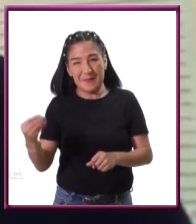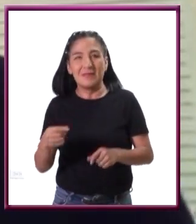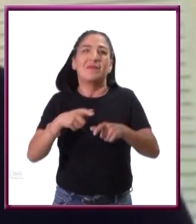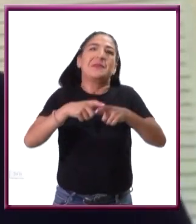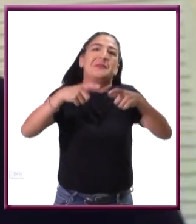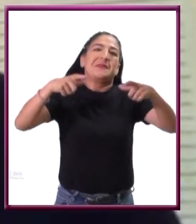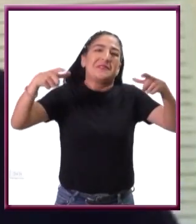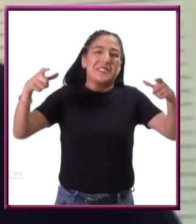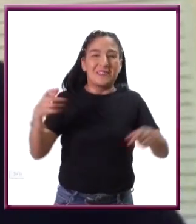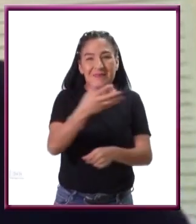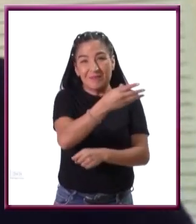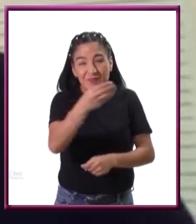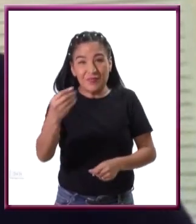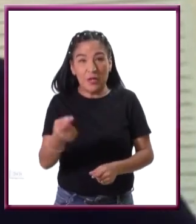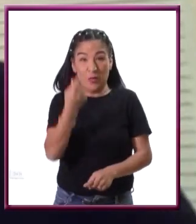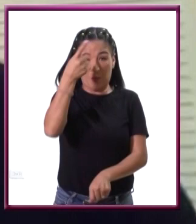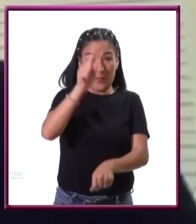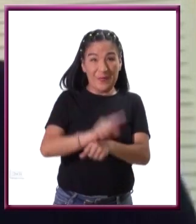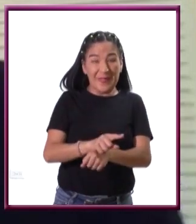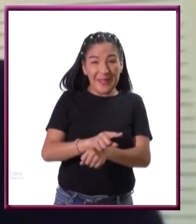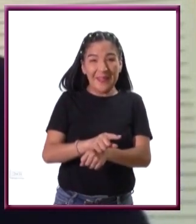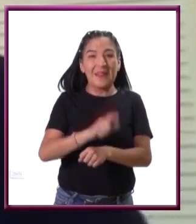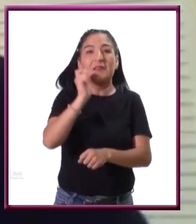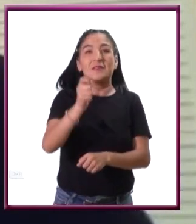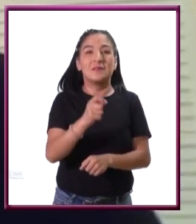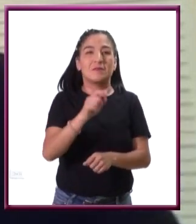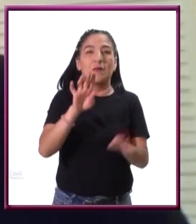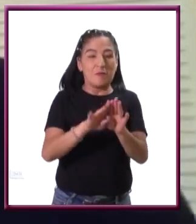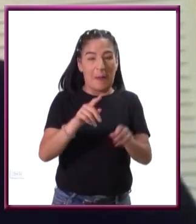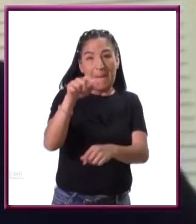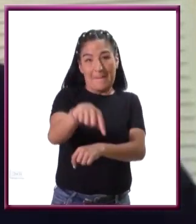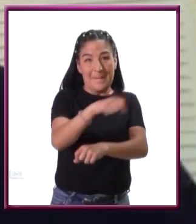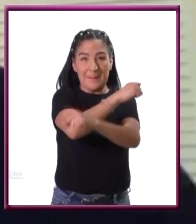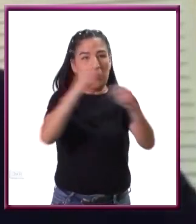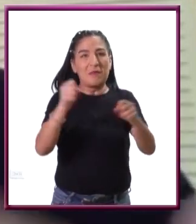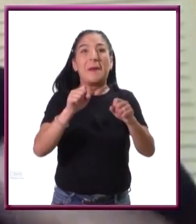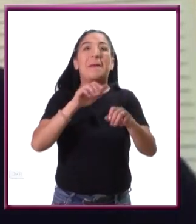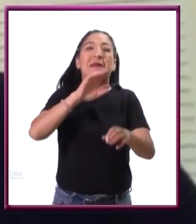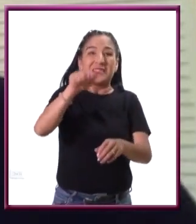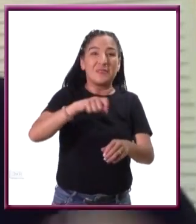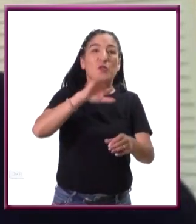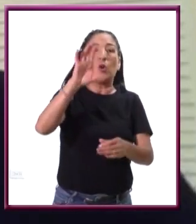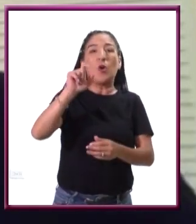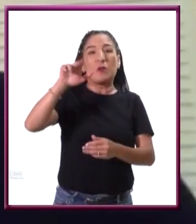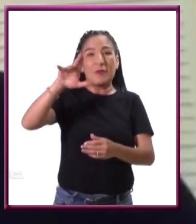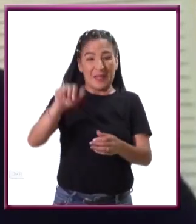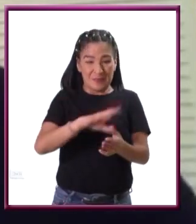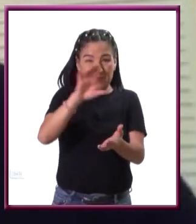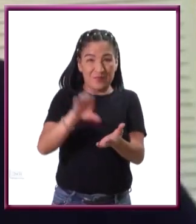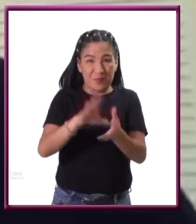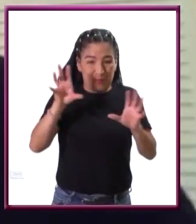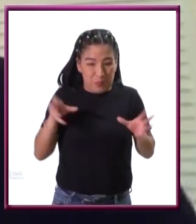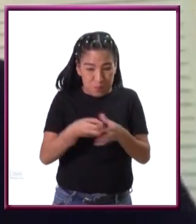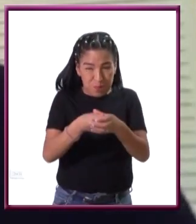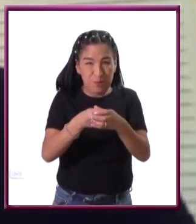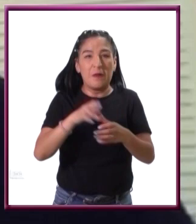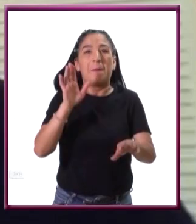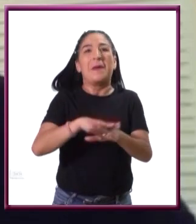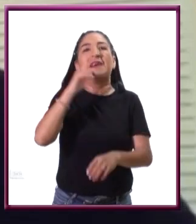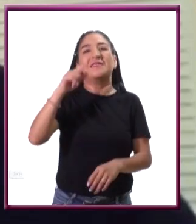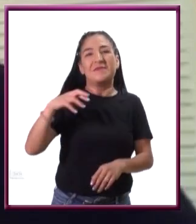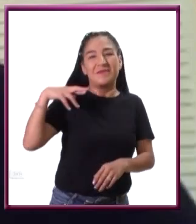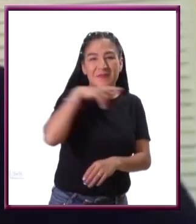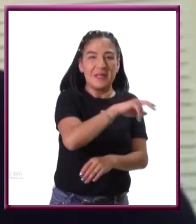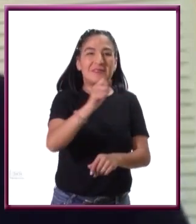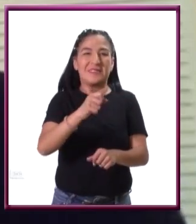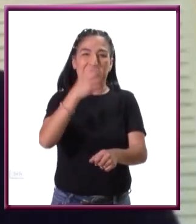Entonces en un día ya no nada más es el meteorito, ya tenemos una colonia y aparte empiezan a evolucionar de forma muy veloz. Entonces para el cuarto, quinto día